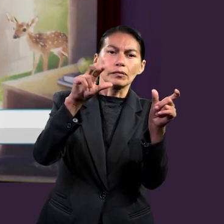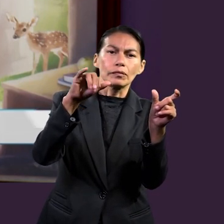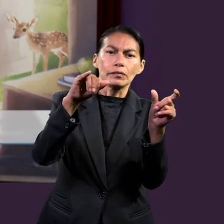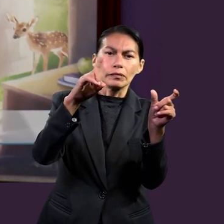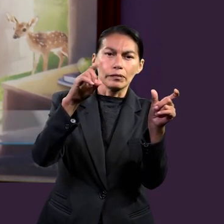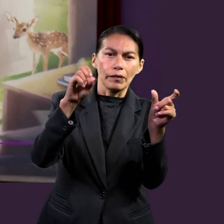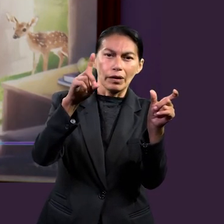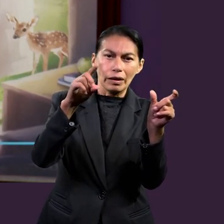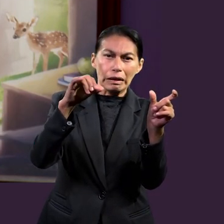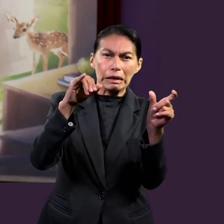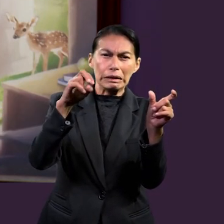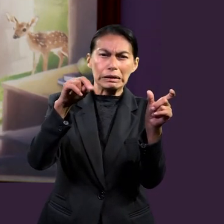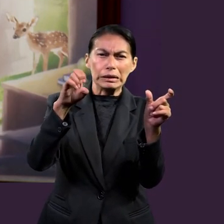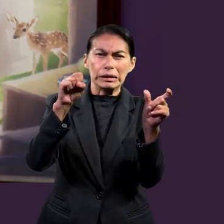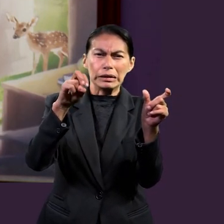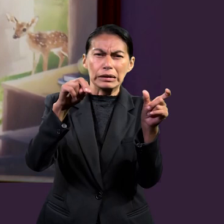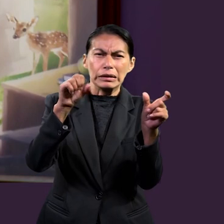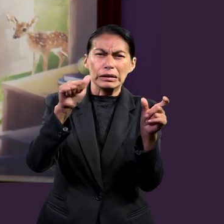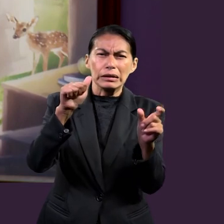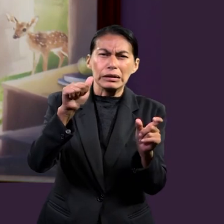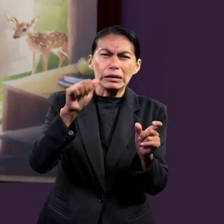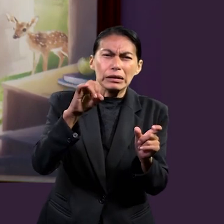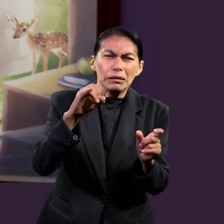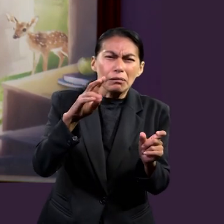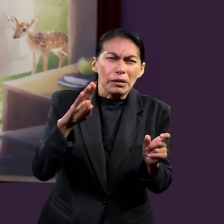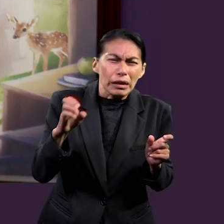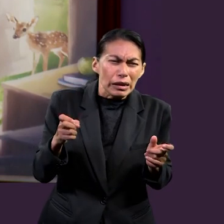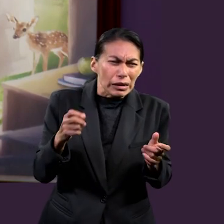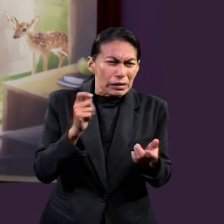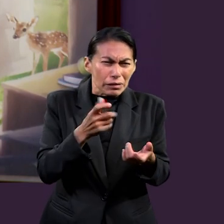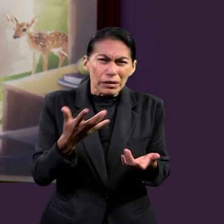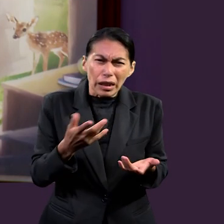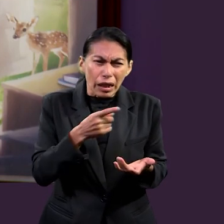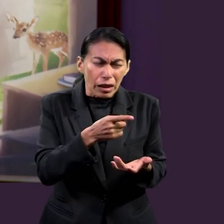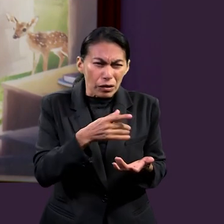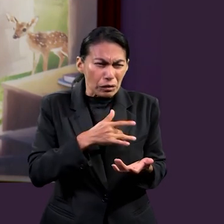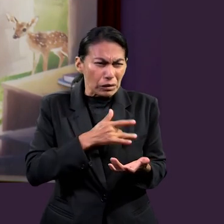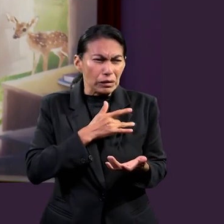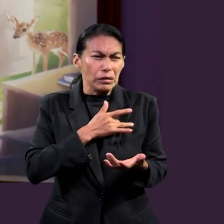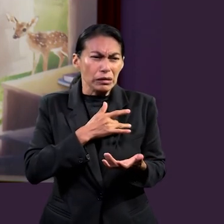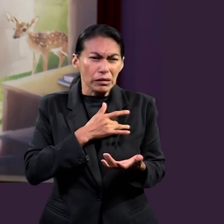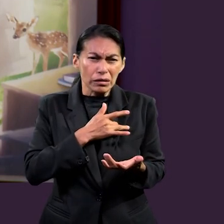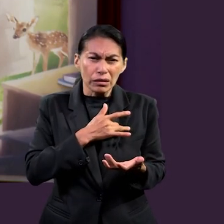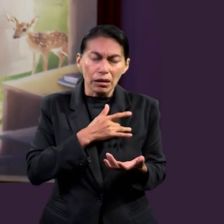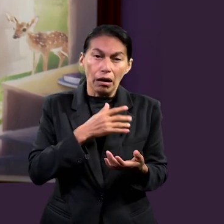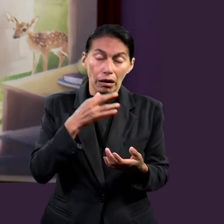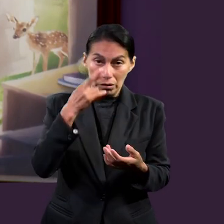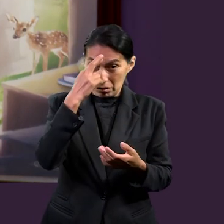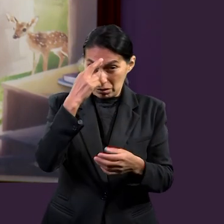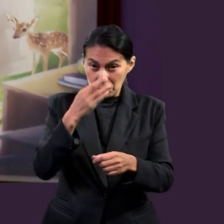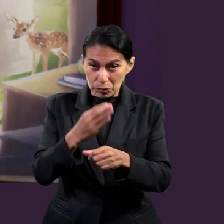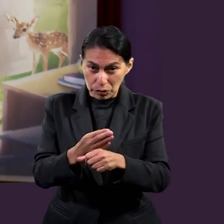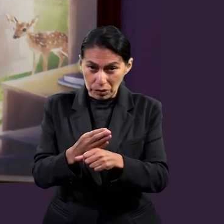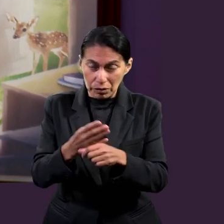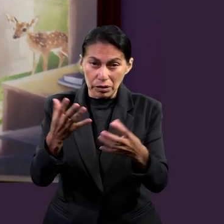ellos al tener conocimiento, también eran responsables de lo que estaban haciendo. O sea,